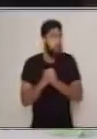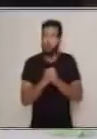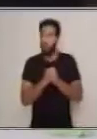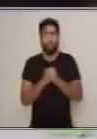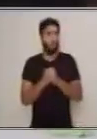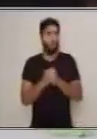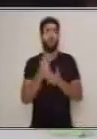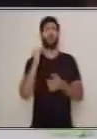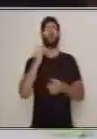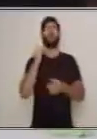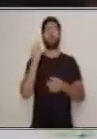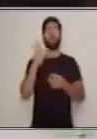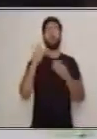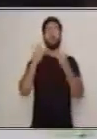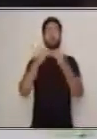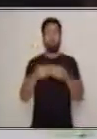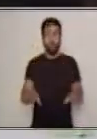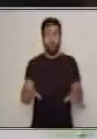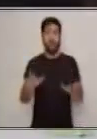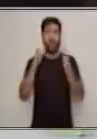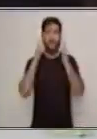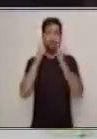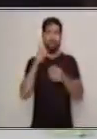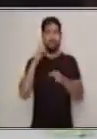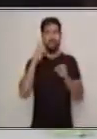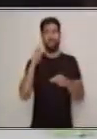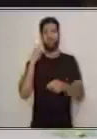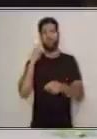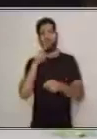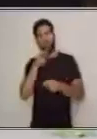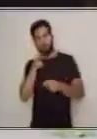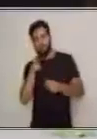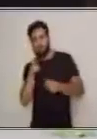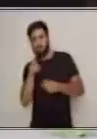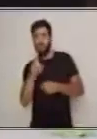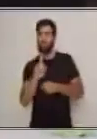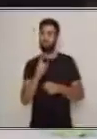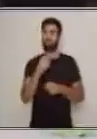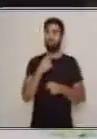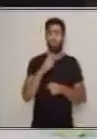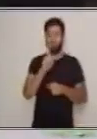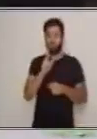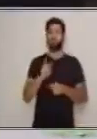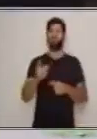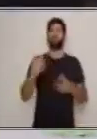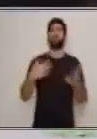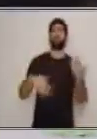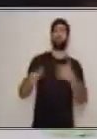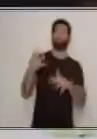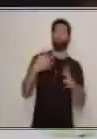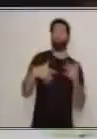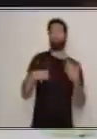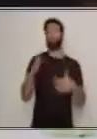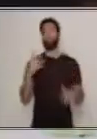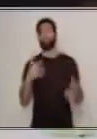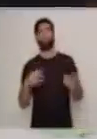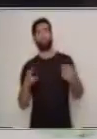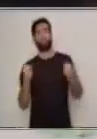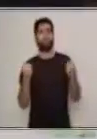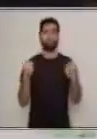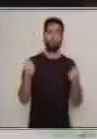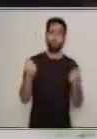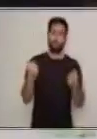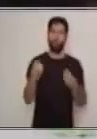porque se pierde la atención, te van a ver más a ti, tienes que actuar con naturalidad. Yo sé que en este grado es un